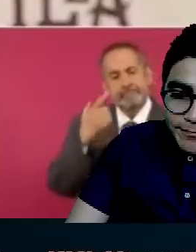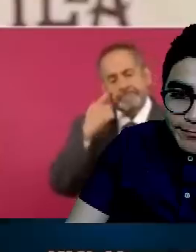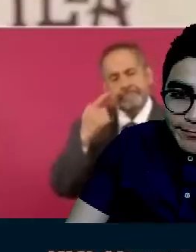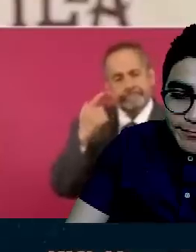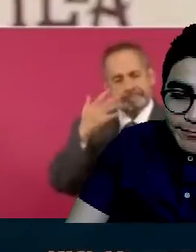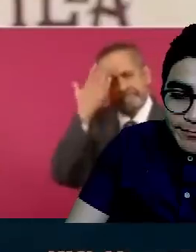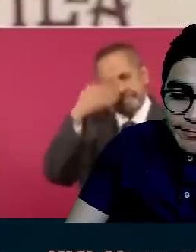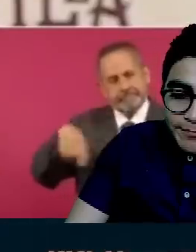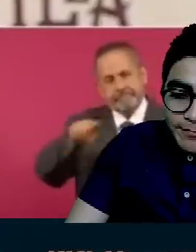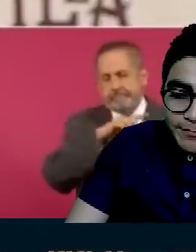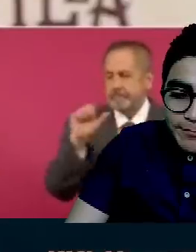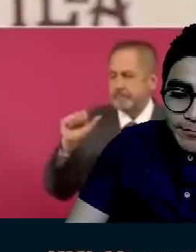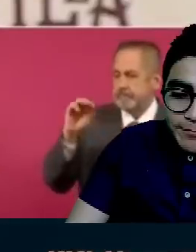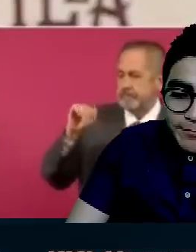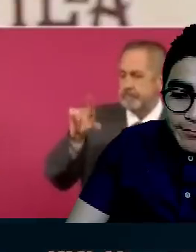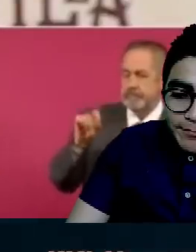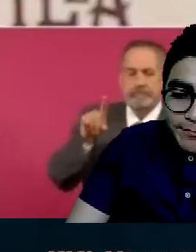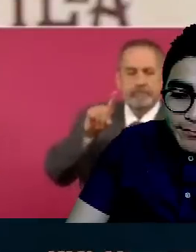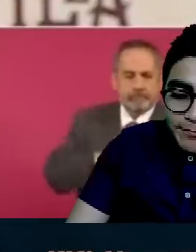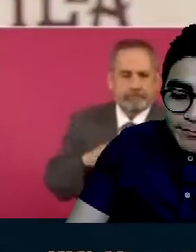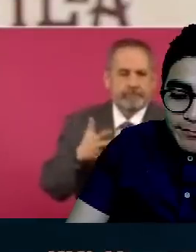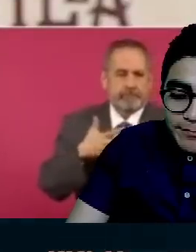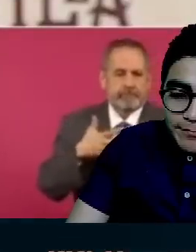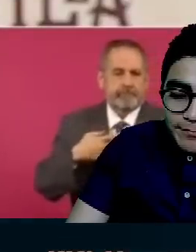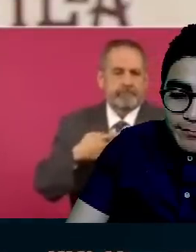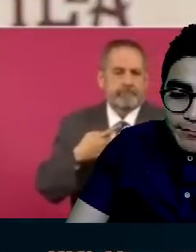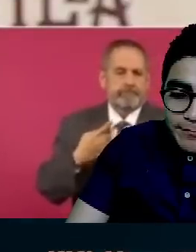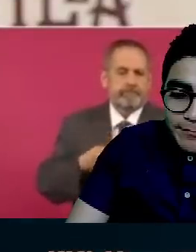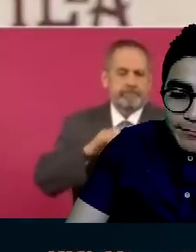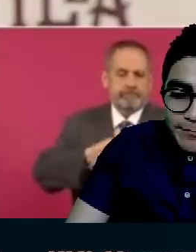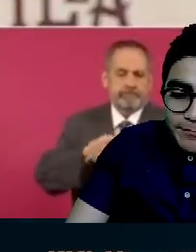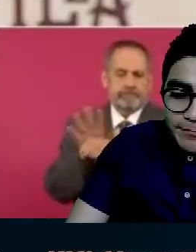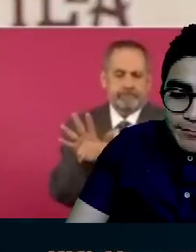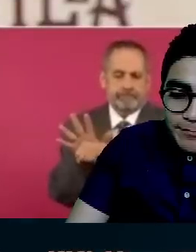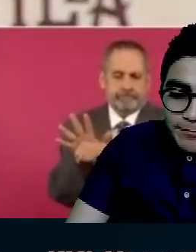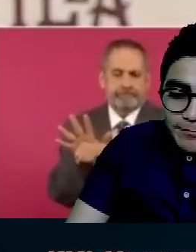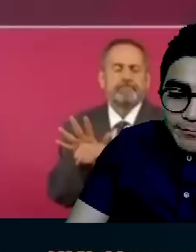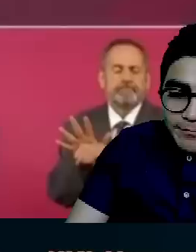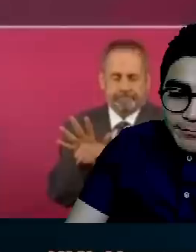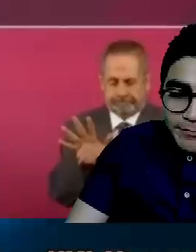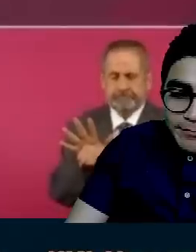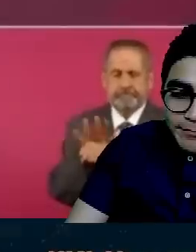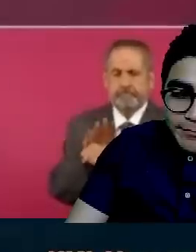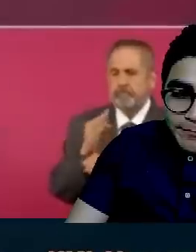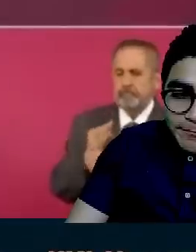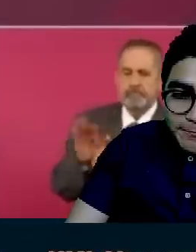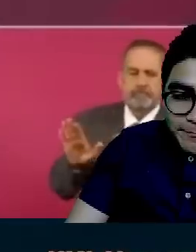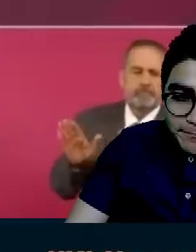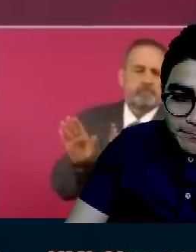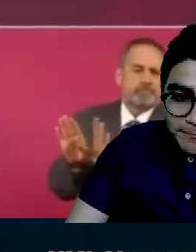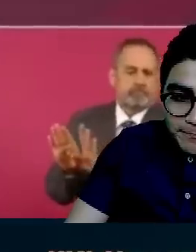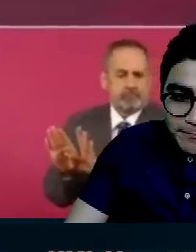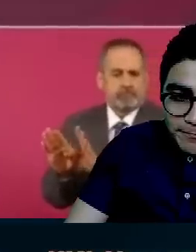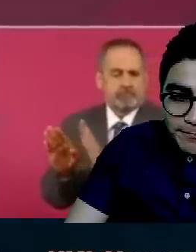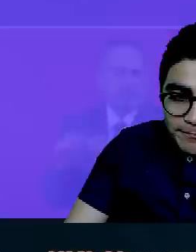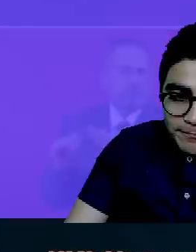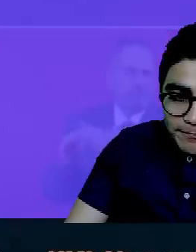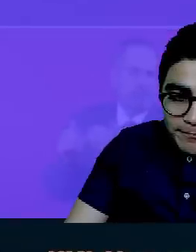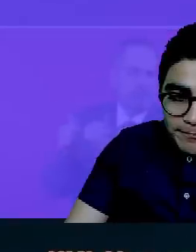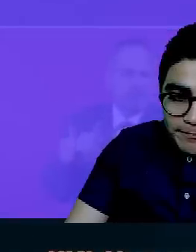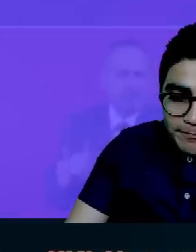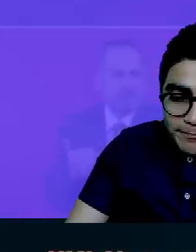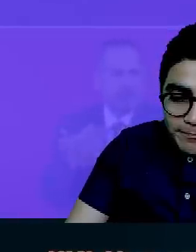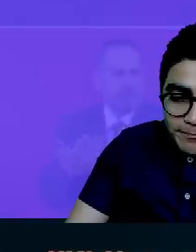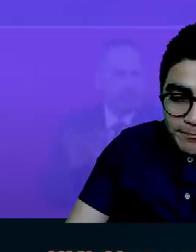secrecía. Nosotros, como muchas otras personas, consideramos que la salud de los, en